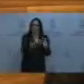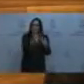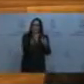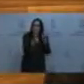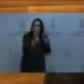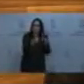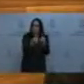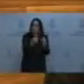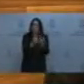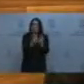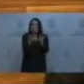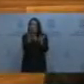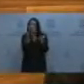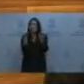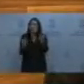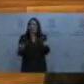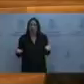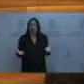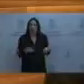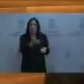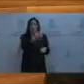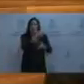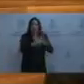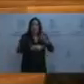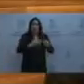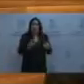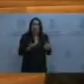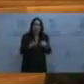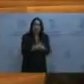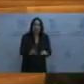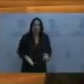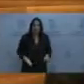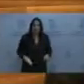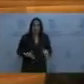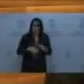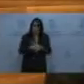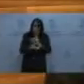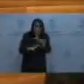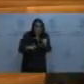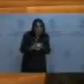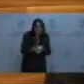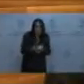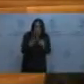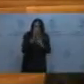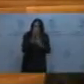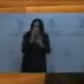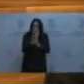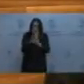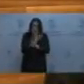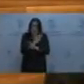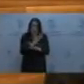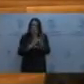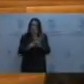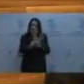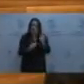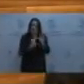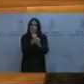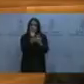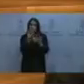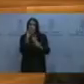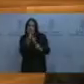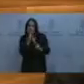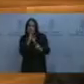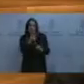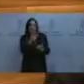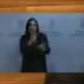que ocurre en la sociedad. Lo que han hecho ustedes siempre es tapar esa gestión. Tapar y tapar las irregularidades e intentar alejarse de